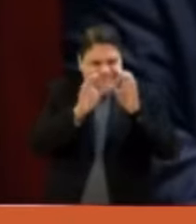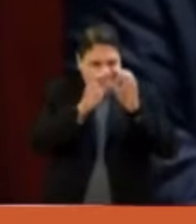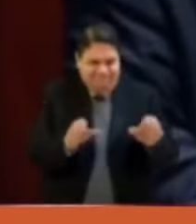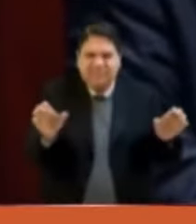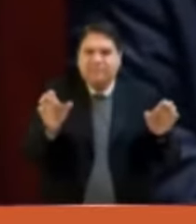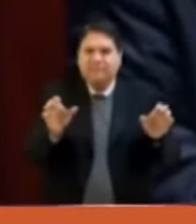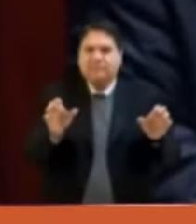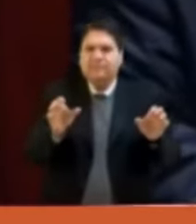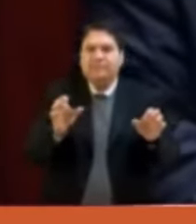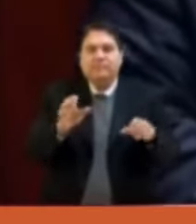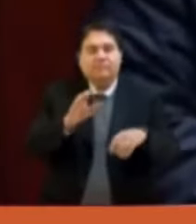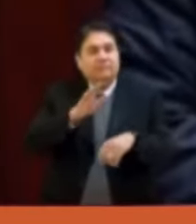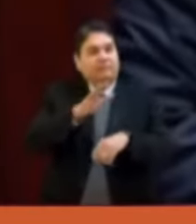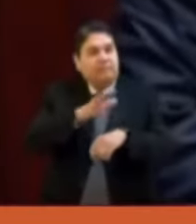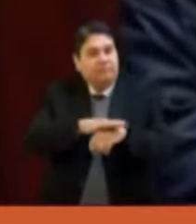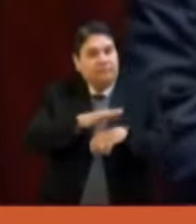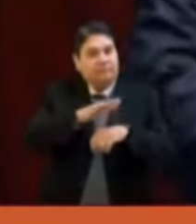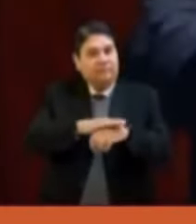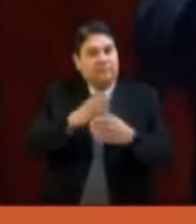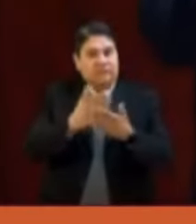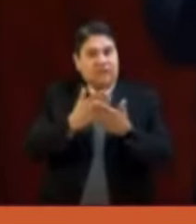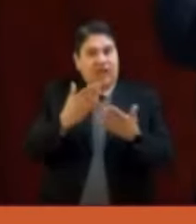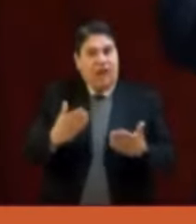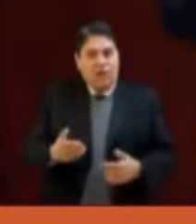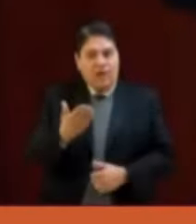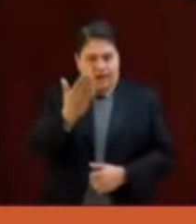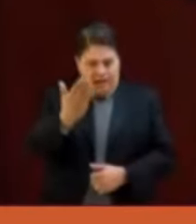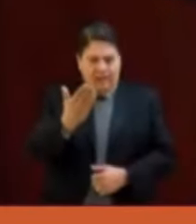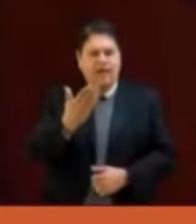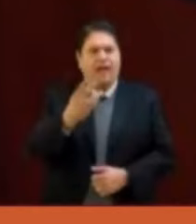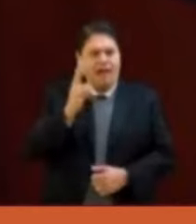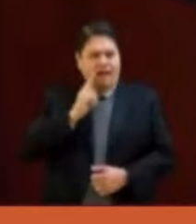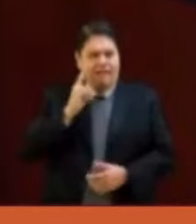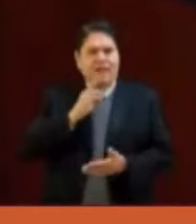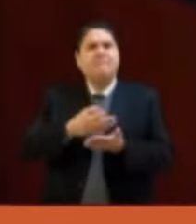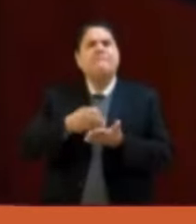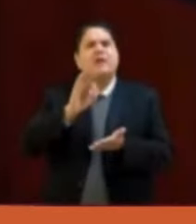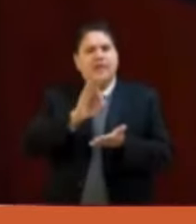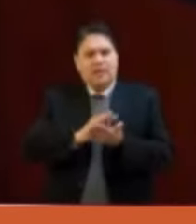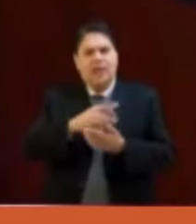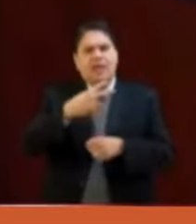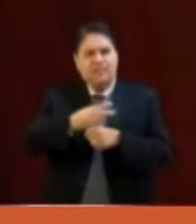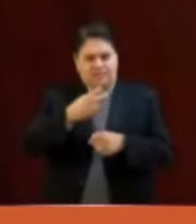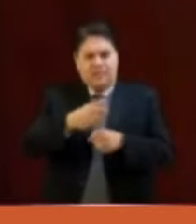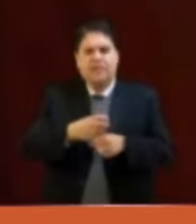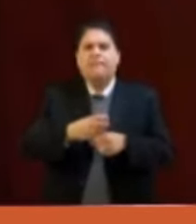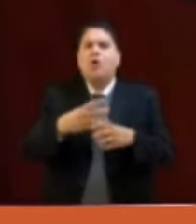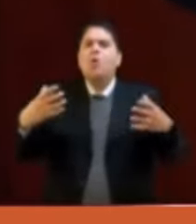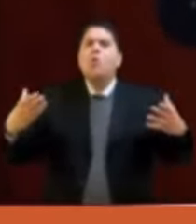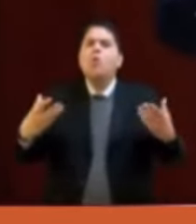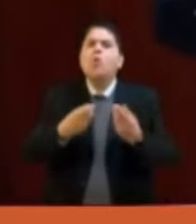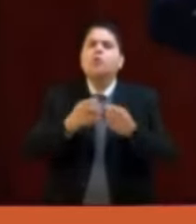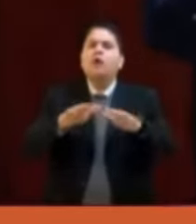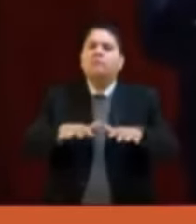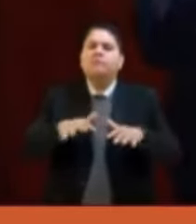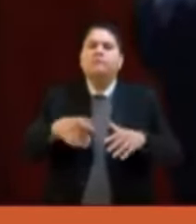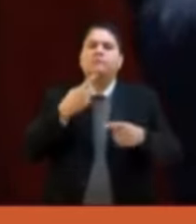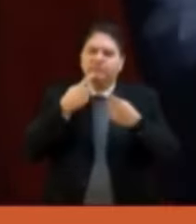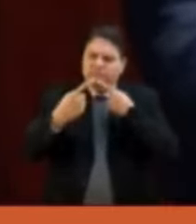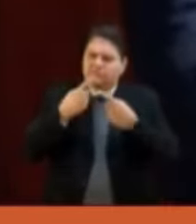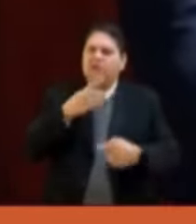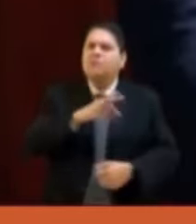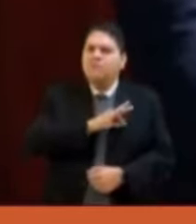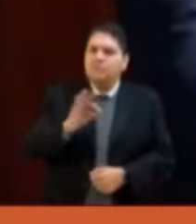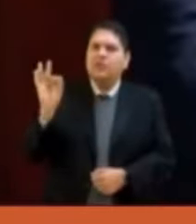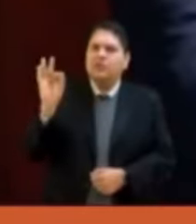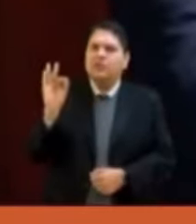le invito Le invito a que tenga el valor de invitarnos a un diálogo público porque eso es lo que tenemos que hacer